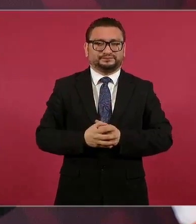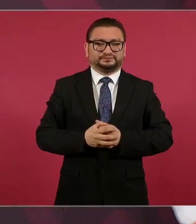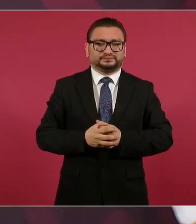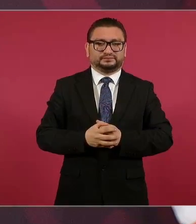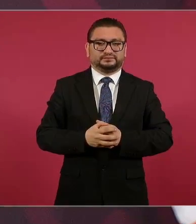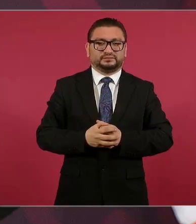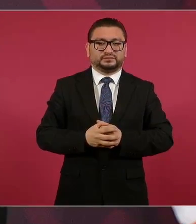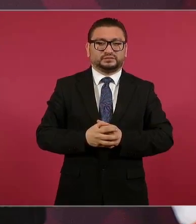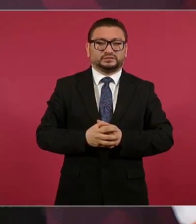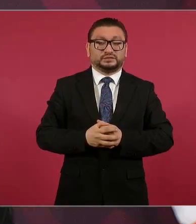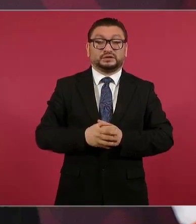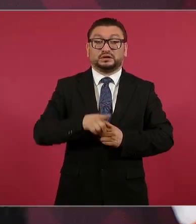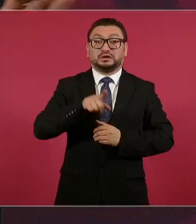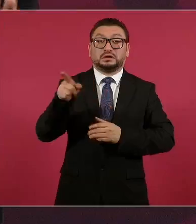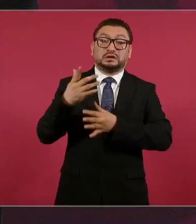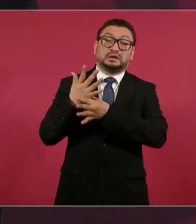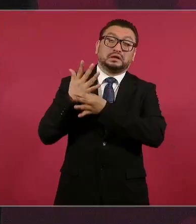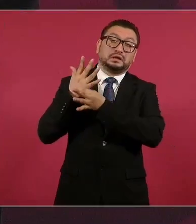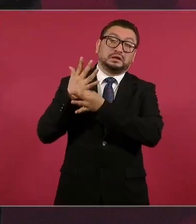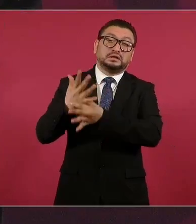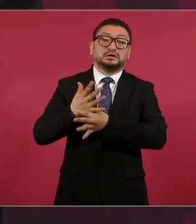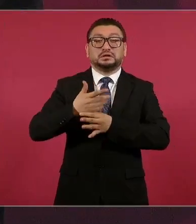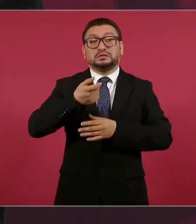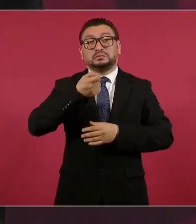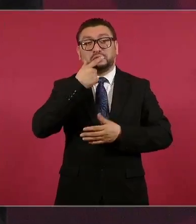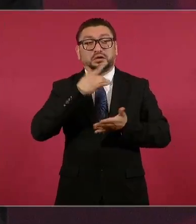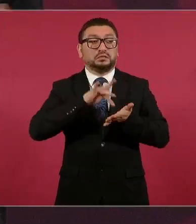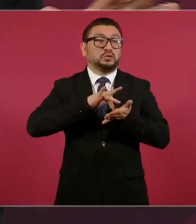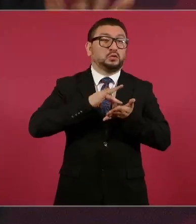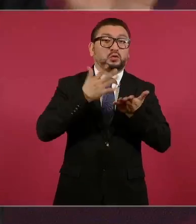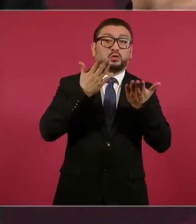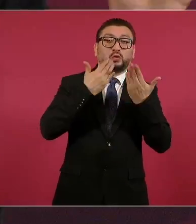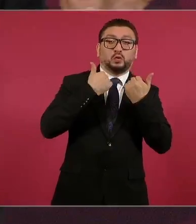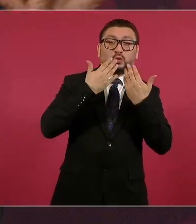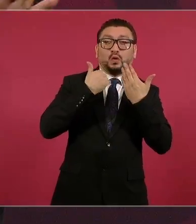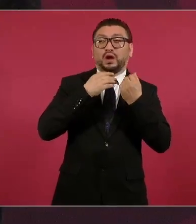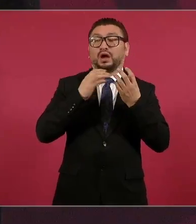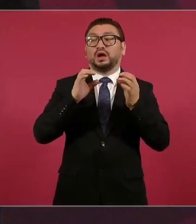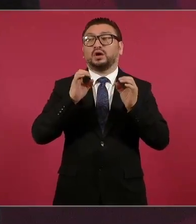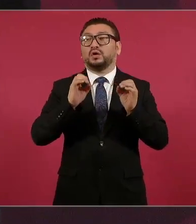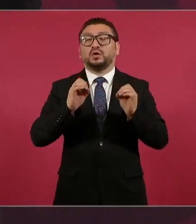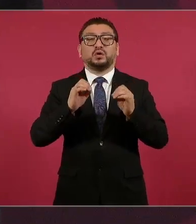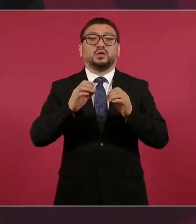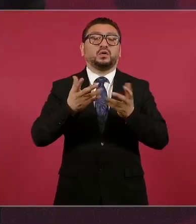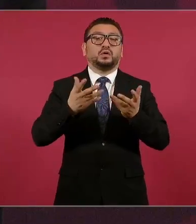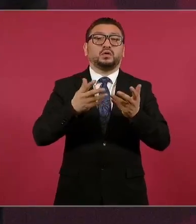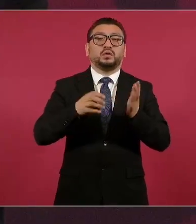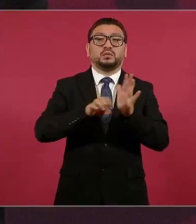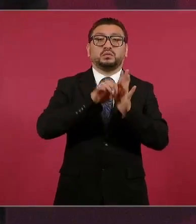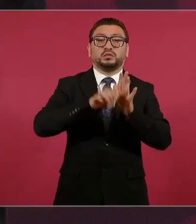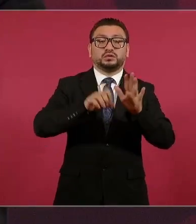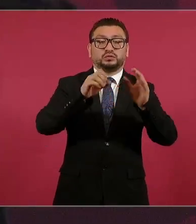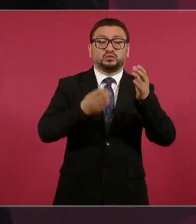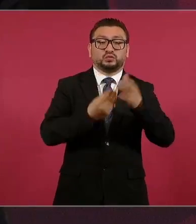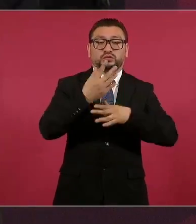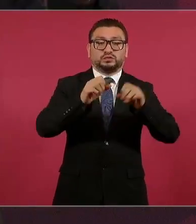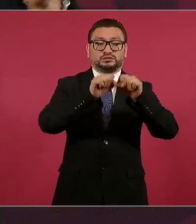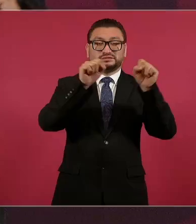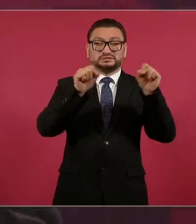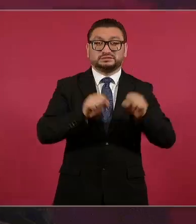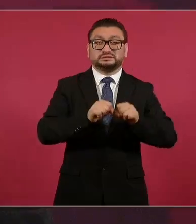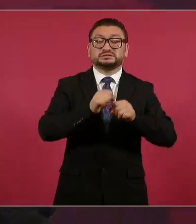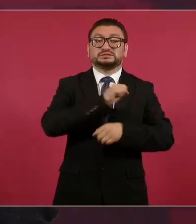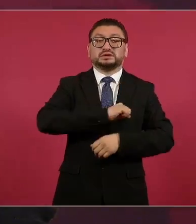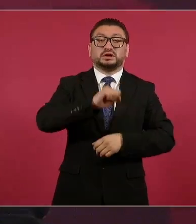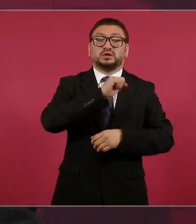mostrar de que no hay medicamentos y de que no está funcionando el sistema de salud, que era mejor